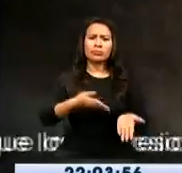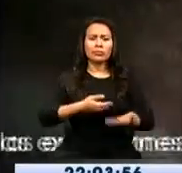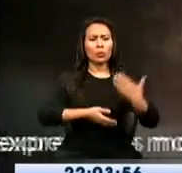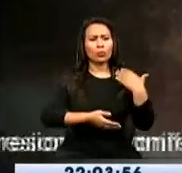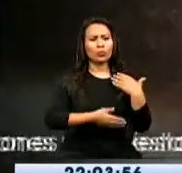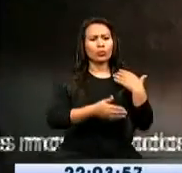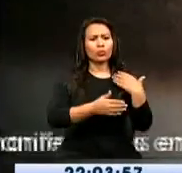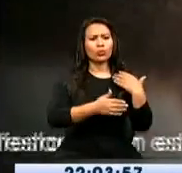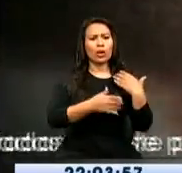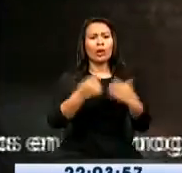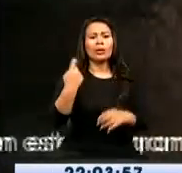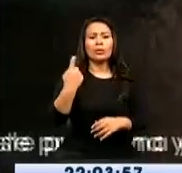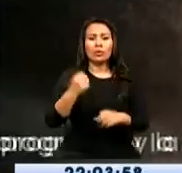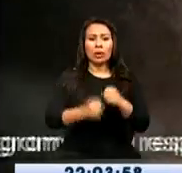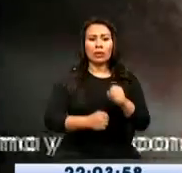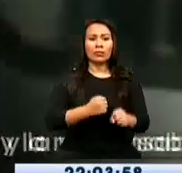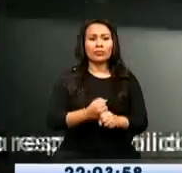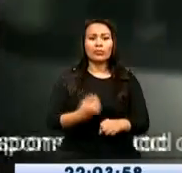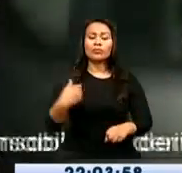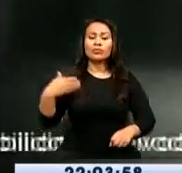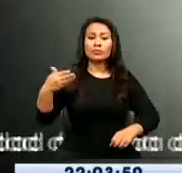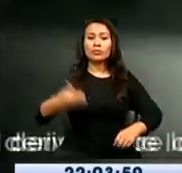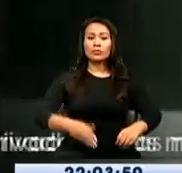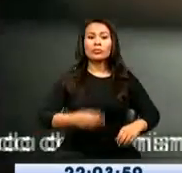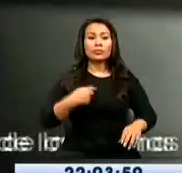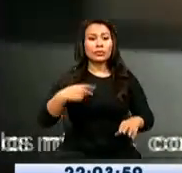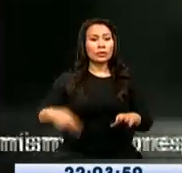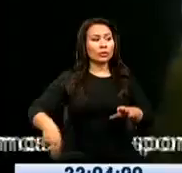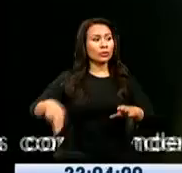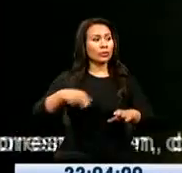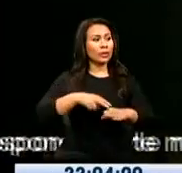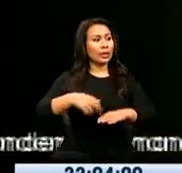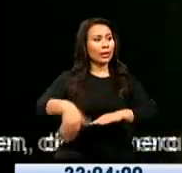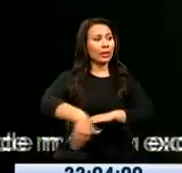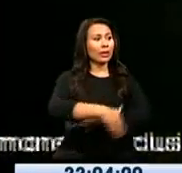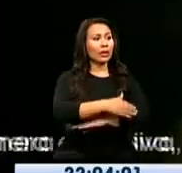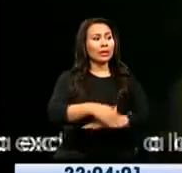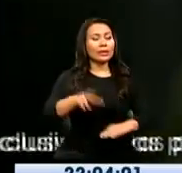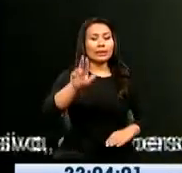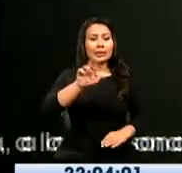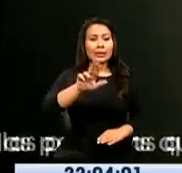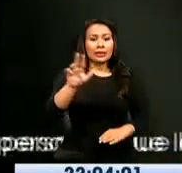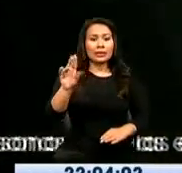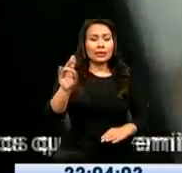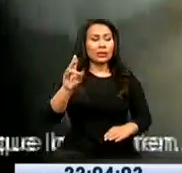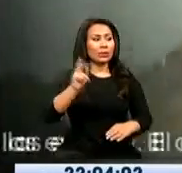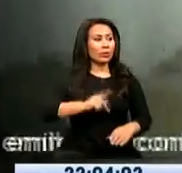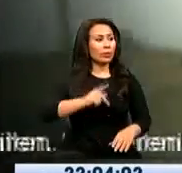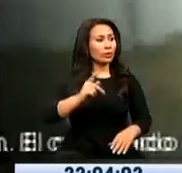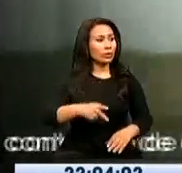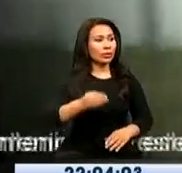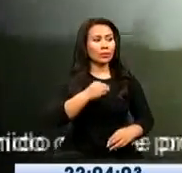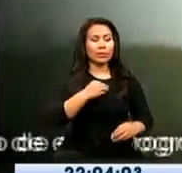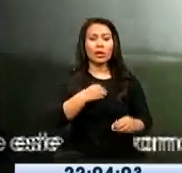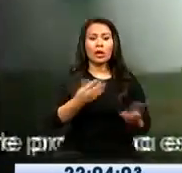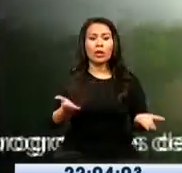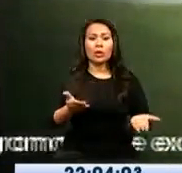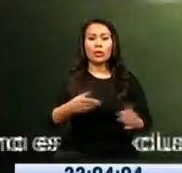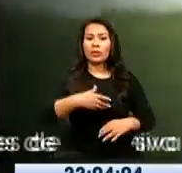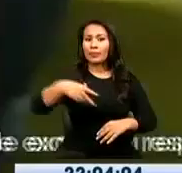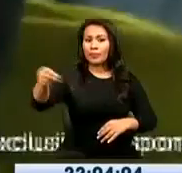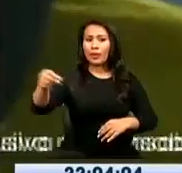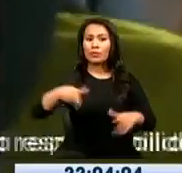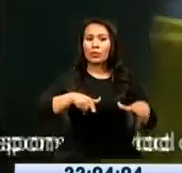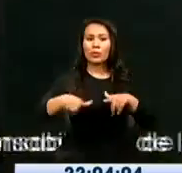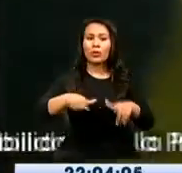de 1 año y 9 meses. Se subieron en las calles por Tete y la 37. Le pidieron que los lleve a la terminal El Salitral.